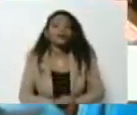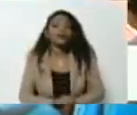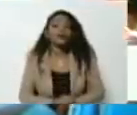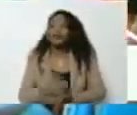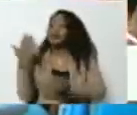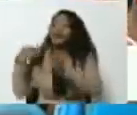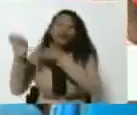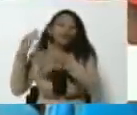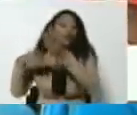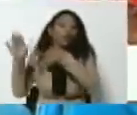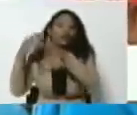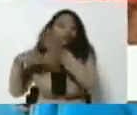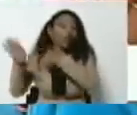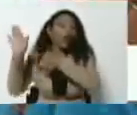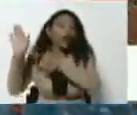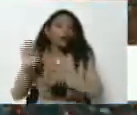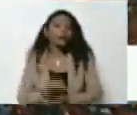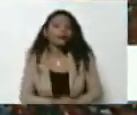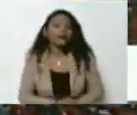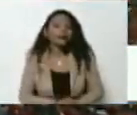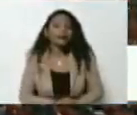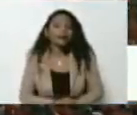¡Se fue, se fue, se fue!